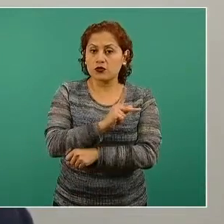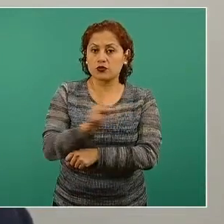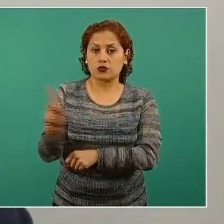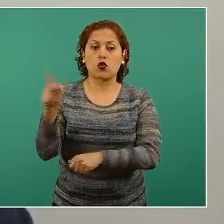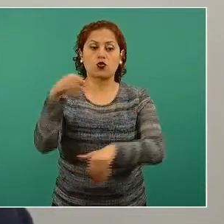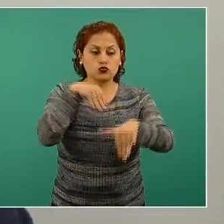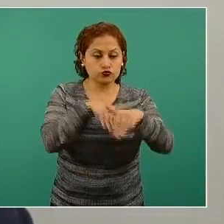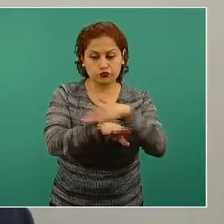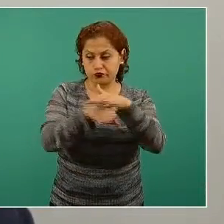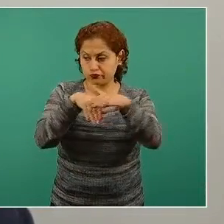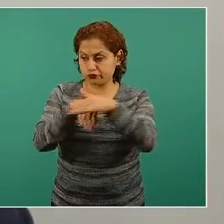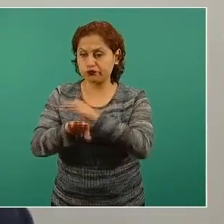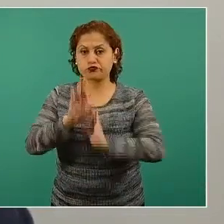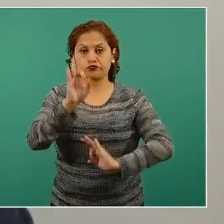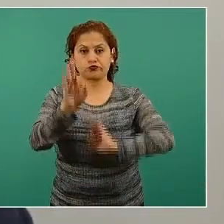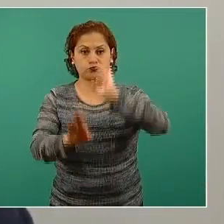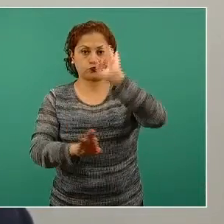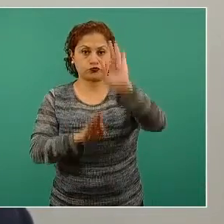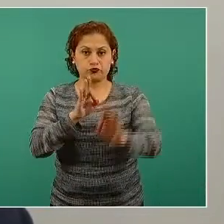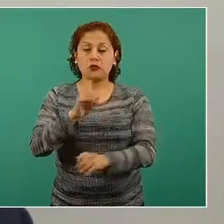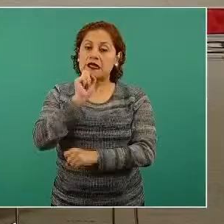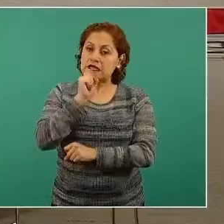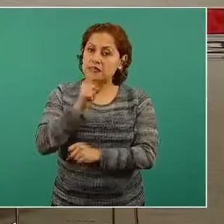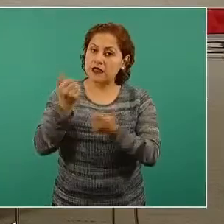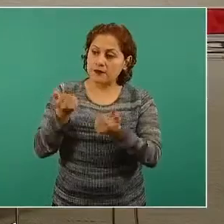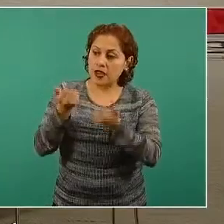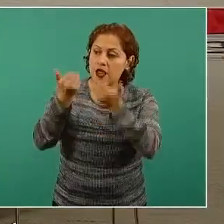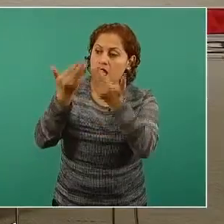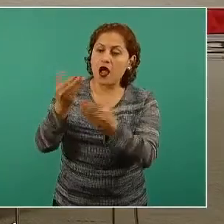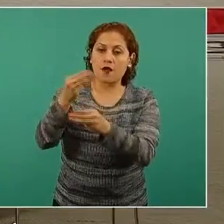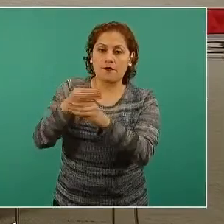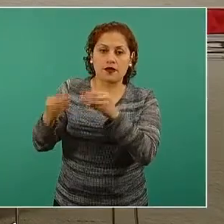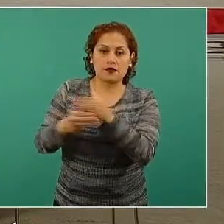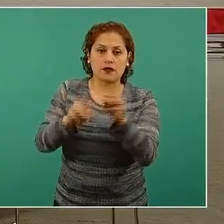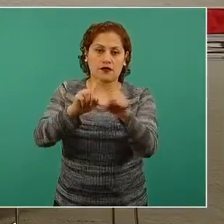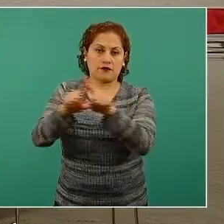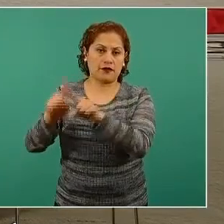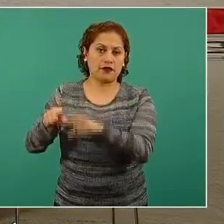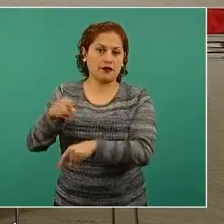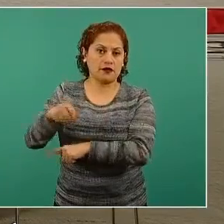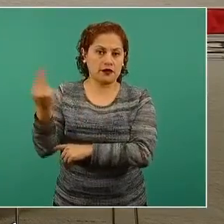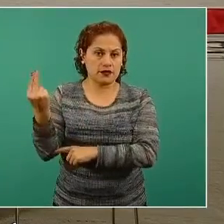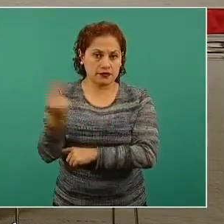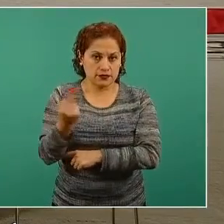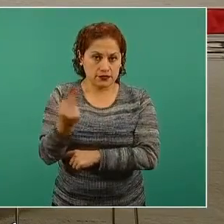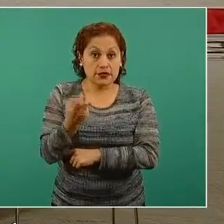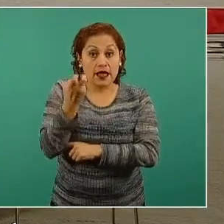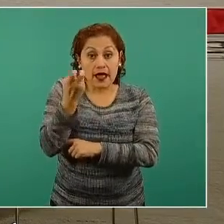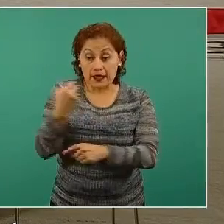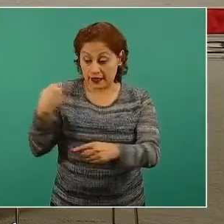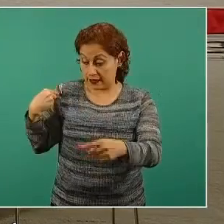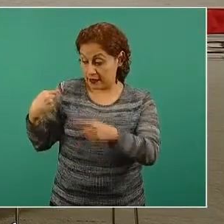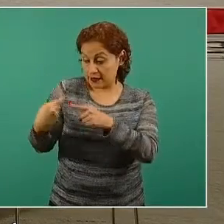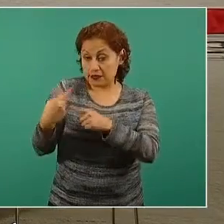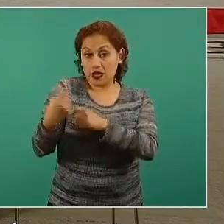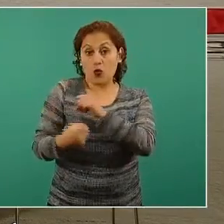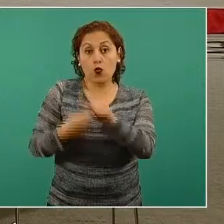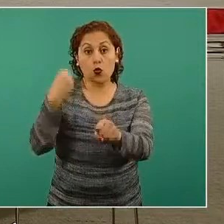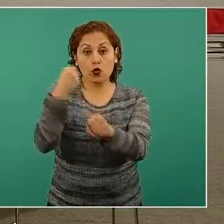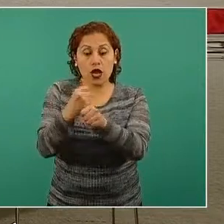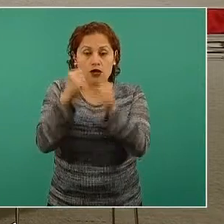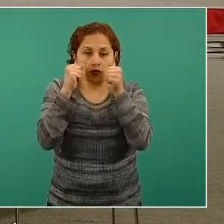uso de un ventilador. Entonces, esta siempre ha sido una prioridad, y en los puntos más álgidos de la